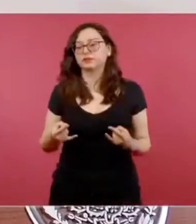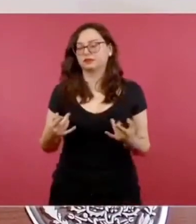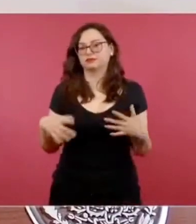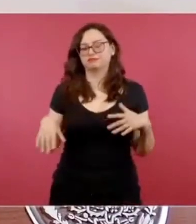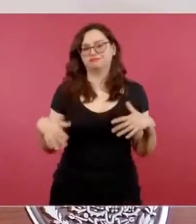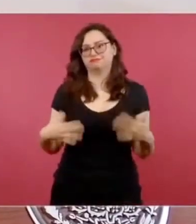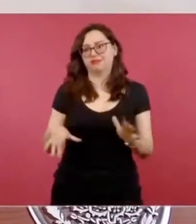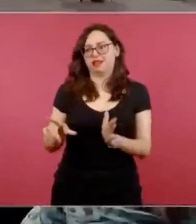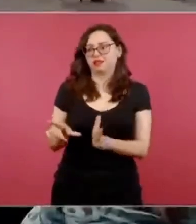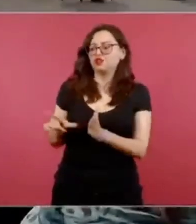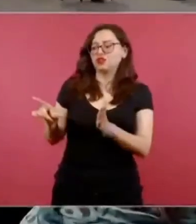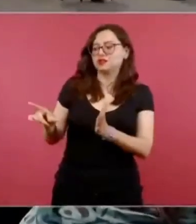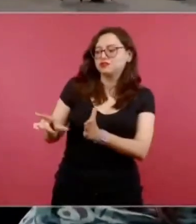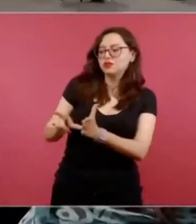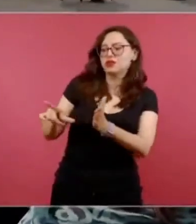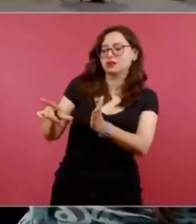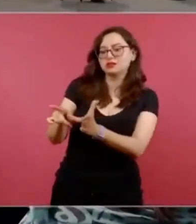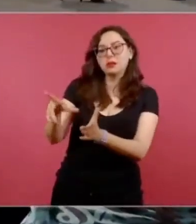enseñanzas,